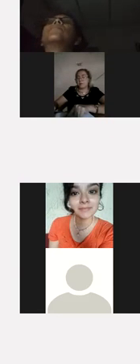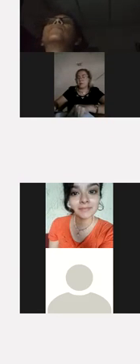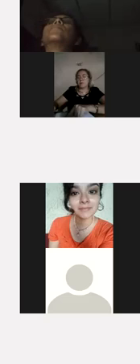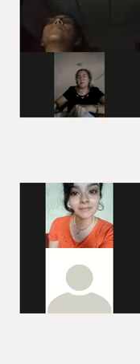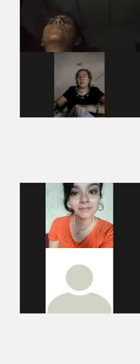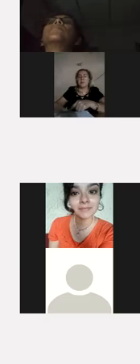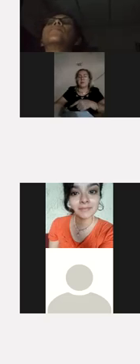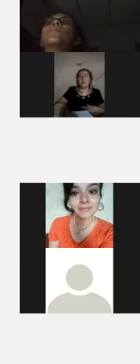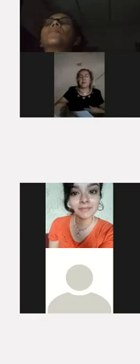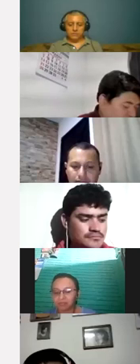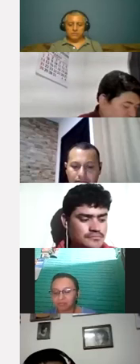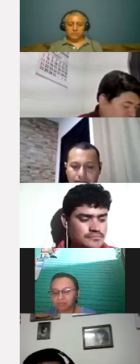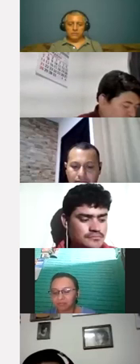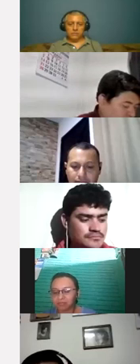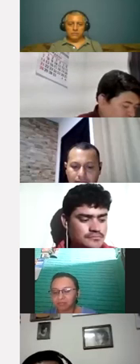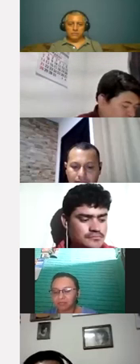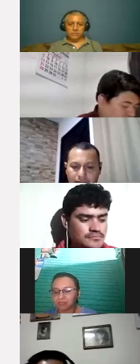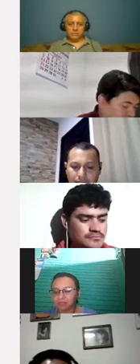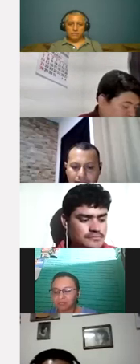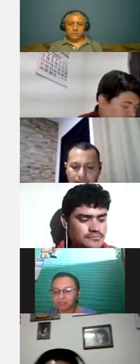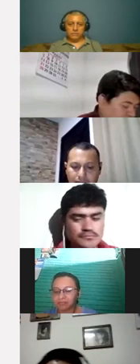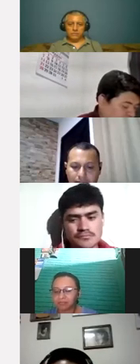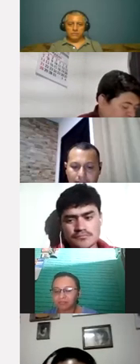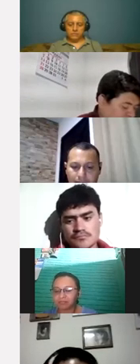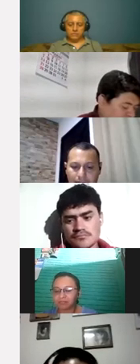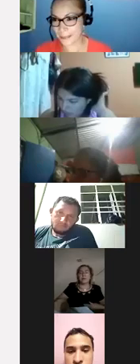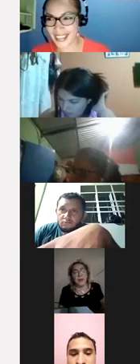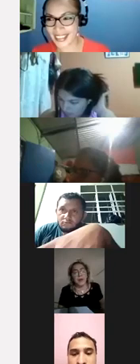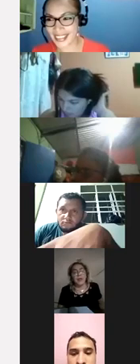Very good. Excellent. ¿Ah?